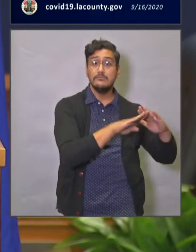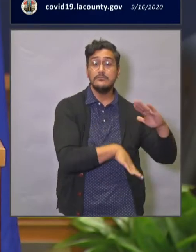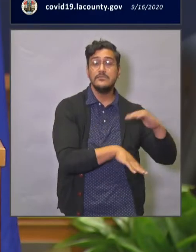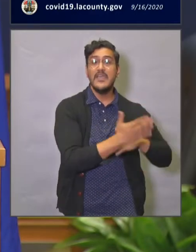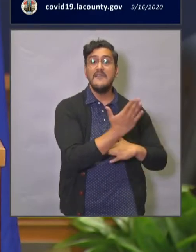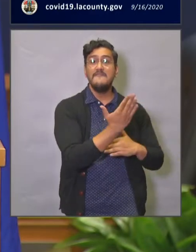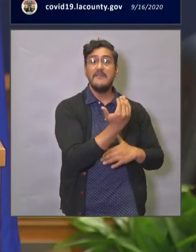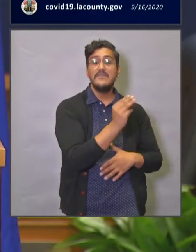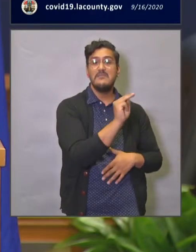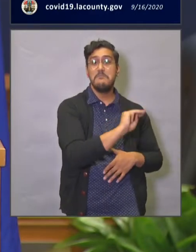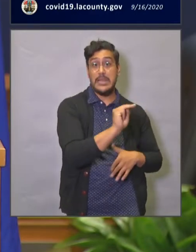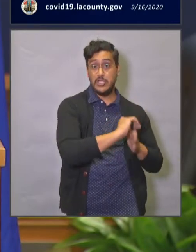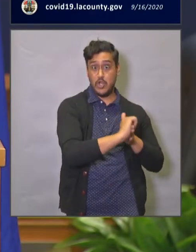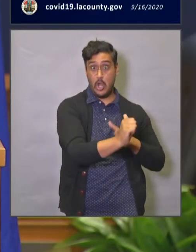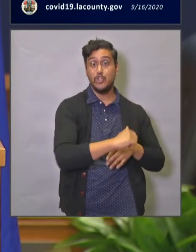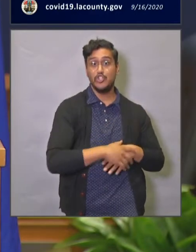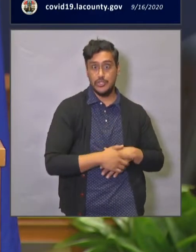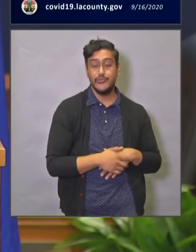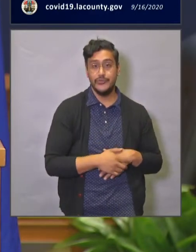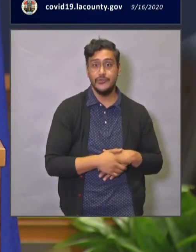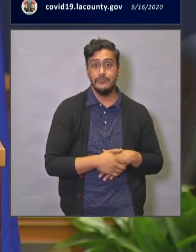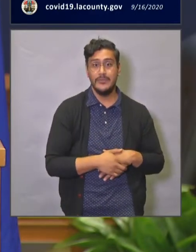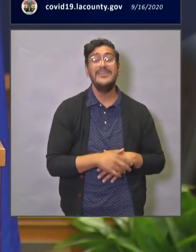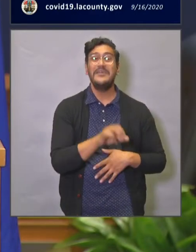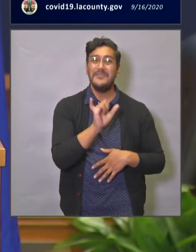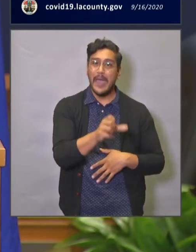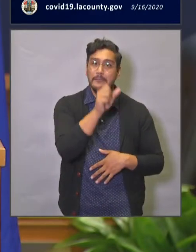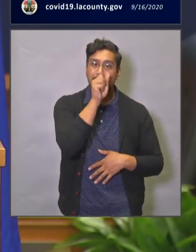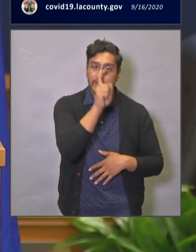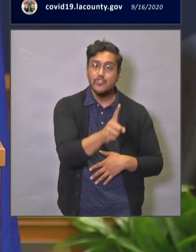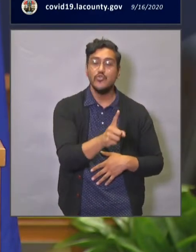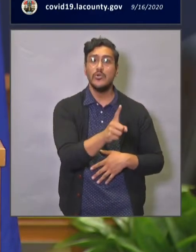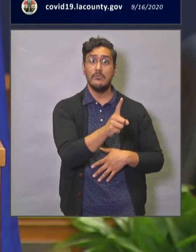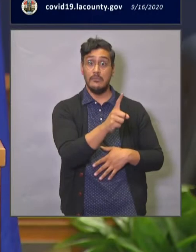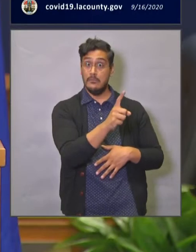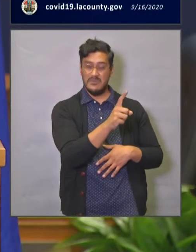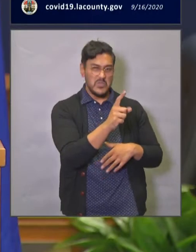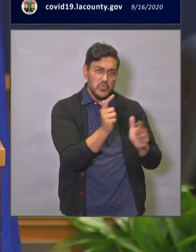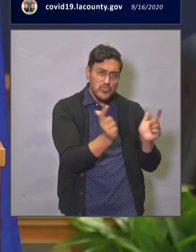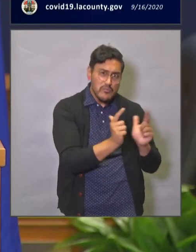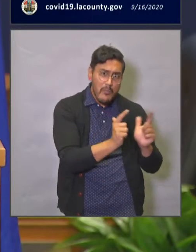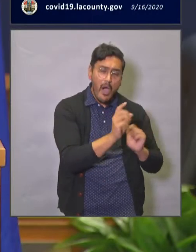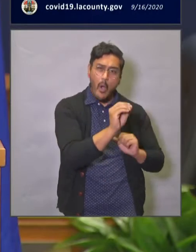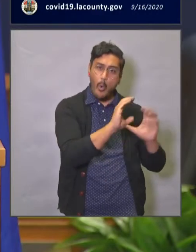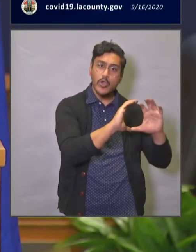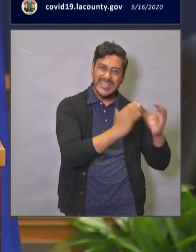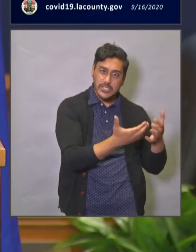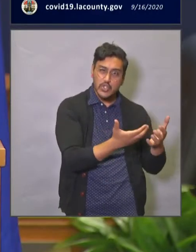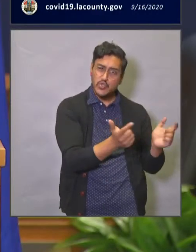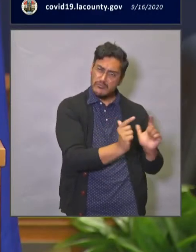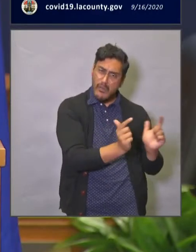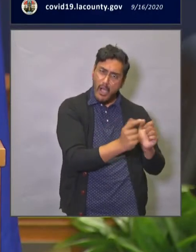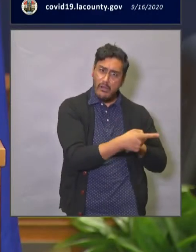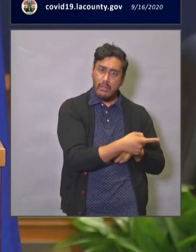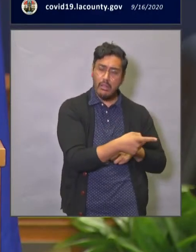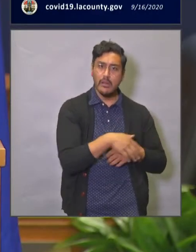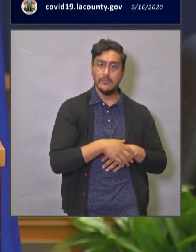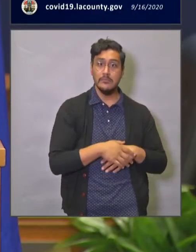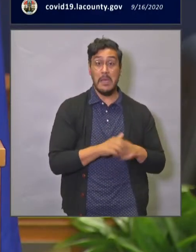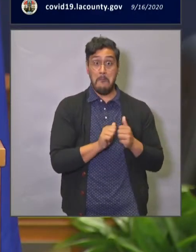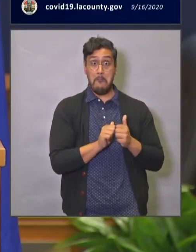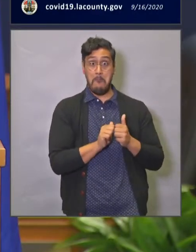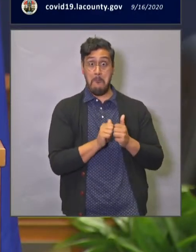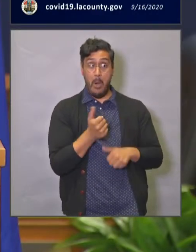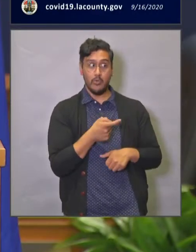millones. Esto va a asegurar que organizaciones pequeñas y medianas, la mayoría de los cuales